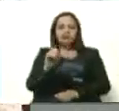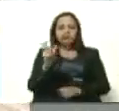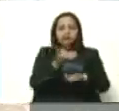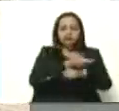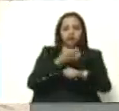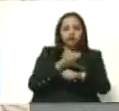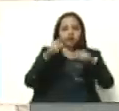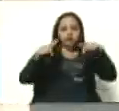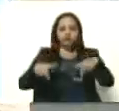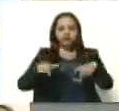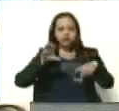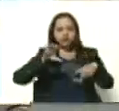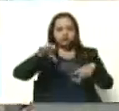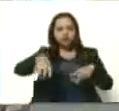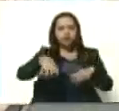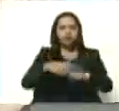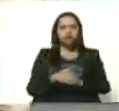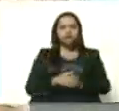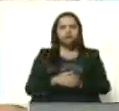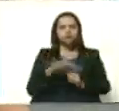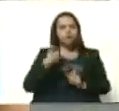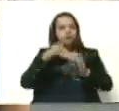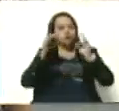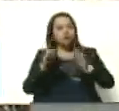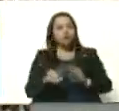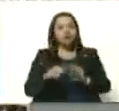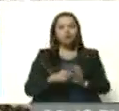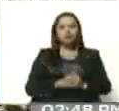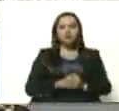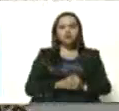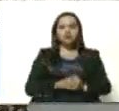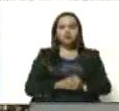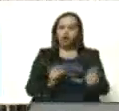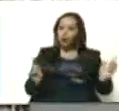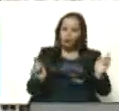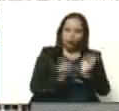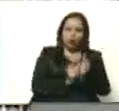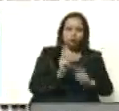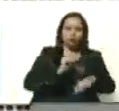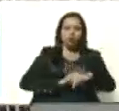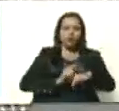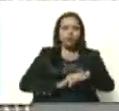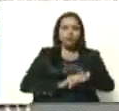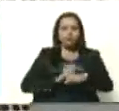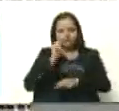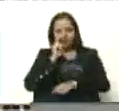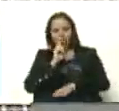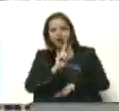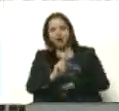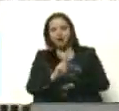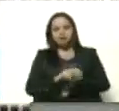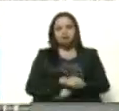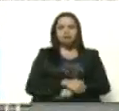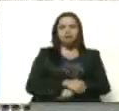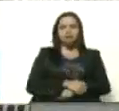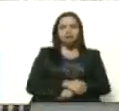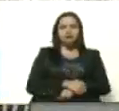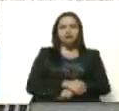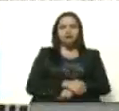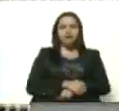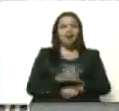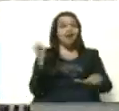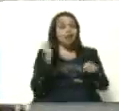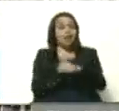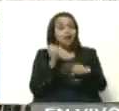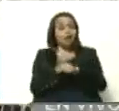de este estado, y estoy seguro que en poco tiempo veremos cómo el trabajo de